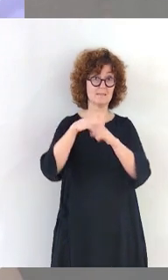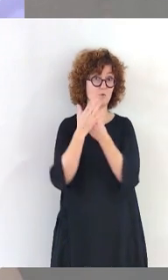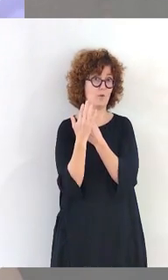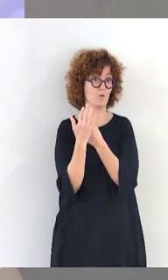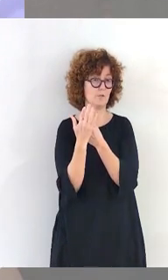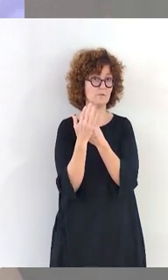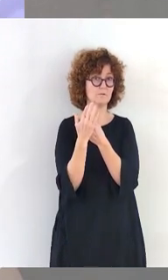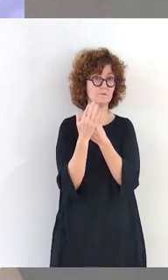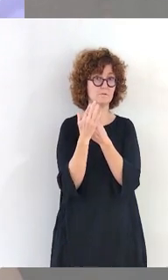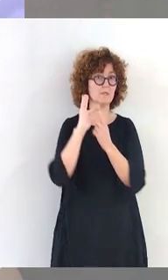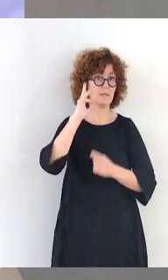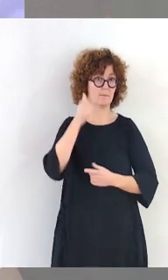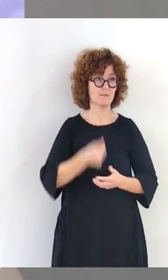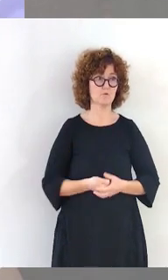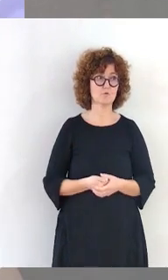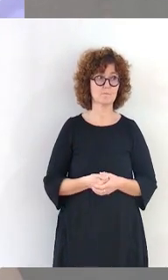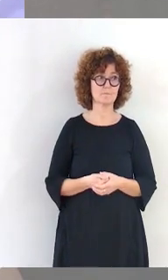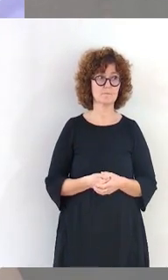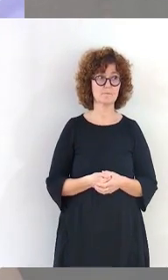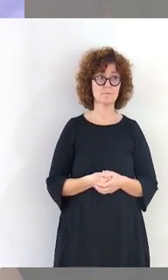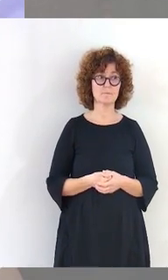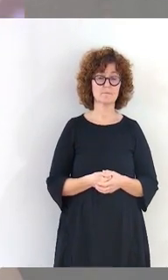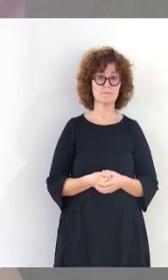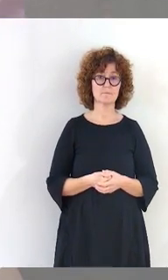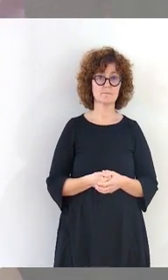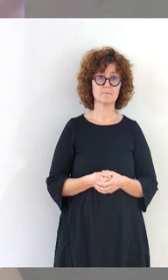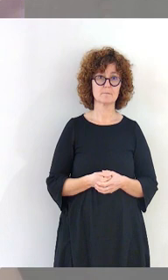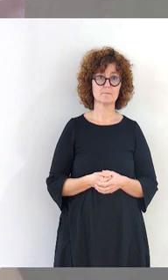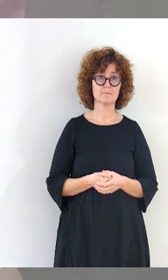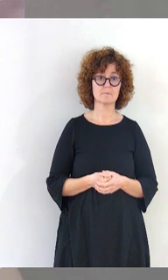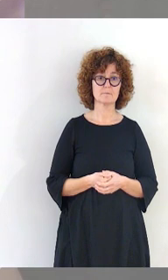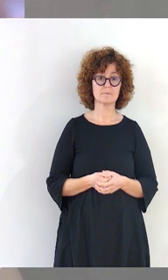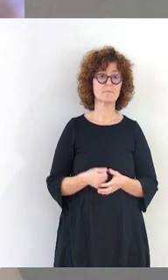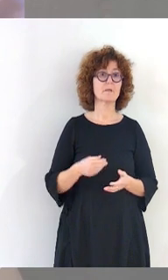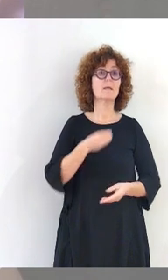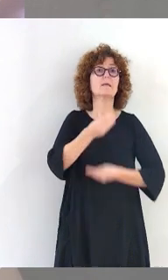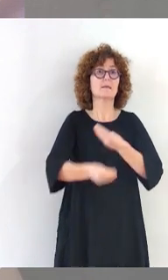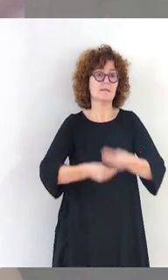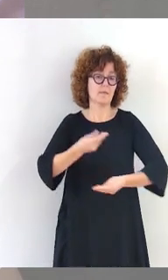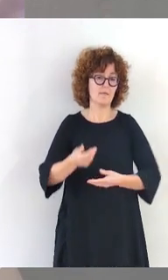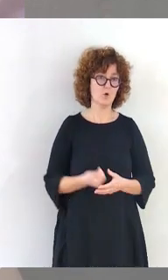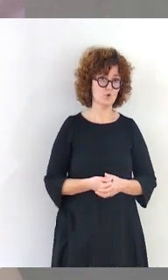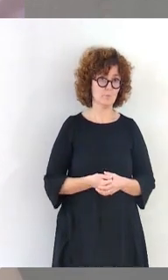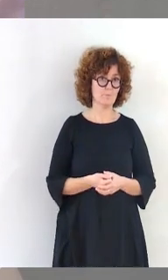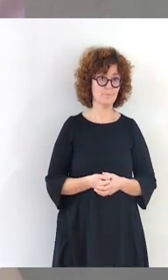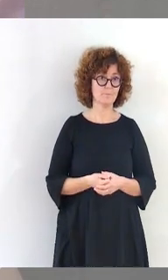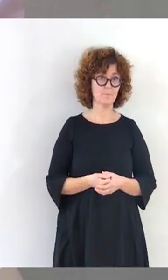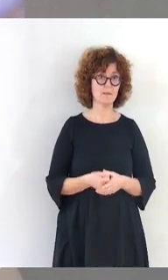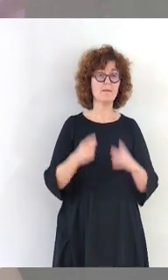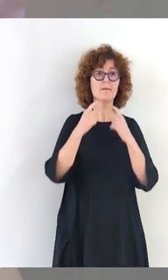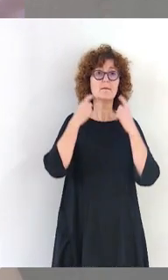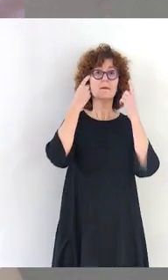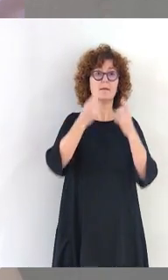eventos climáticos e qué se hace se hac sobre todo intentar entender los